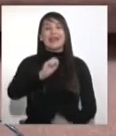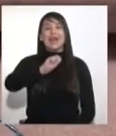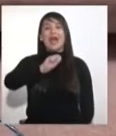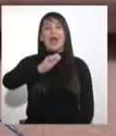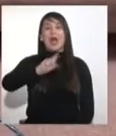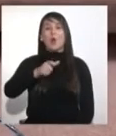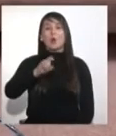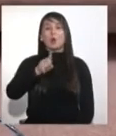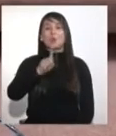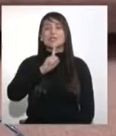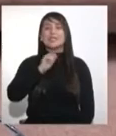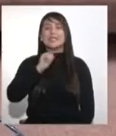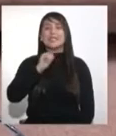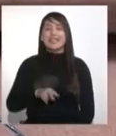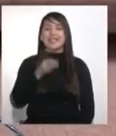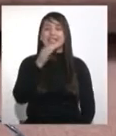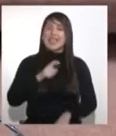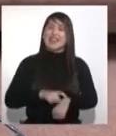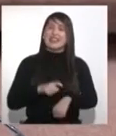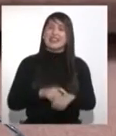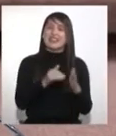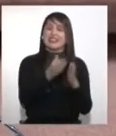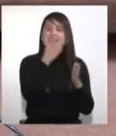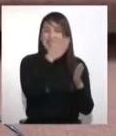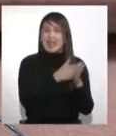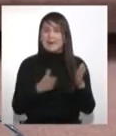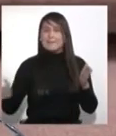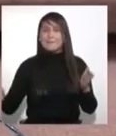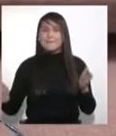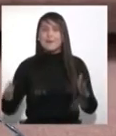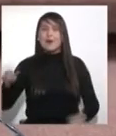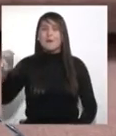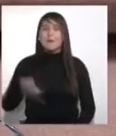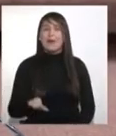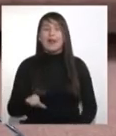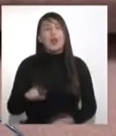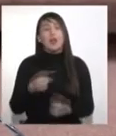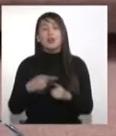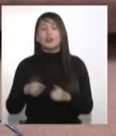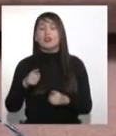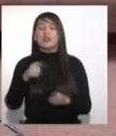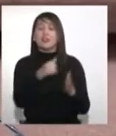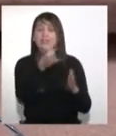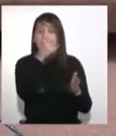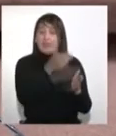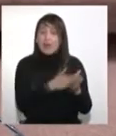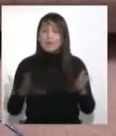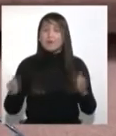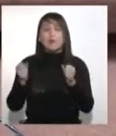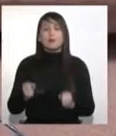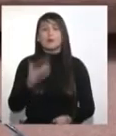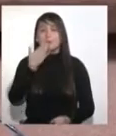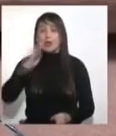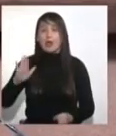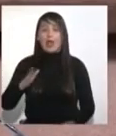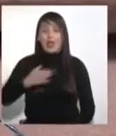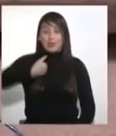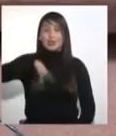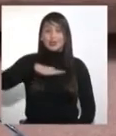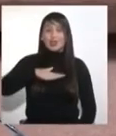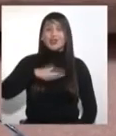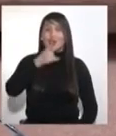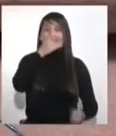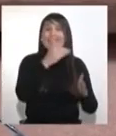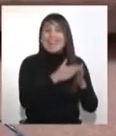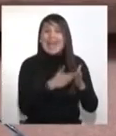decís que los tiempos son malos, sed vosotros mejores y los tiempos serán mejores. Pues bien, nosotros somos el tiempo.